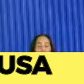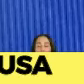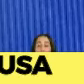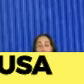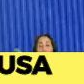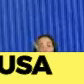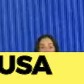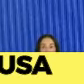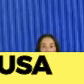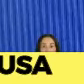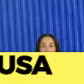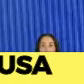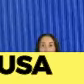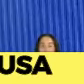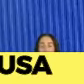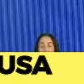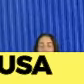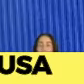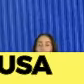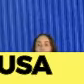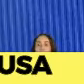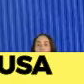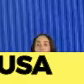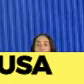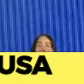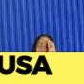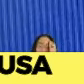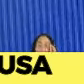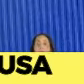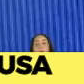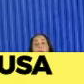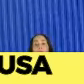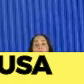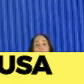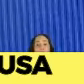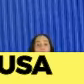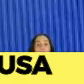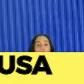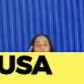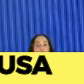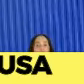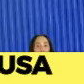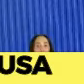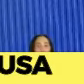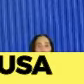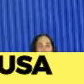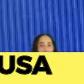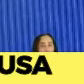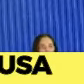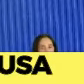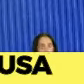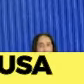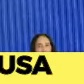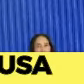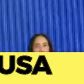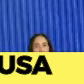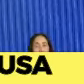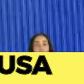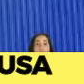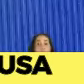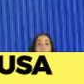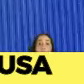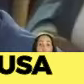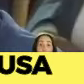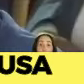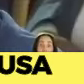confirmados los embajadores. El de aquí habían una situación especial, pero nosotros vamos a seguir insistiendo. También te puedo